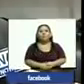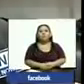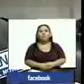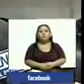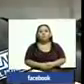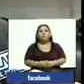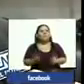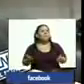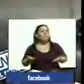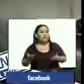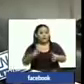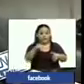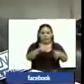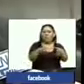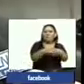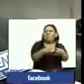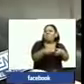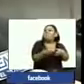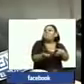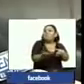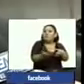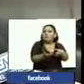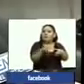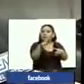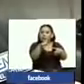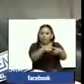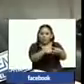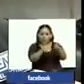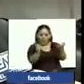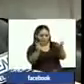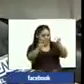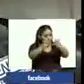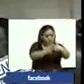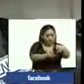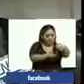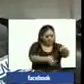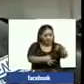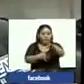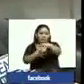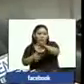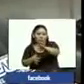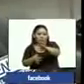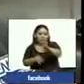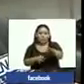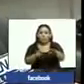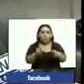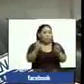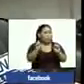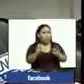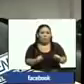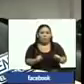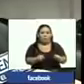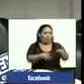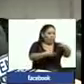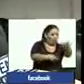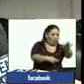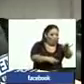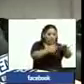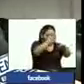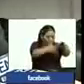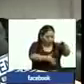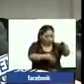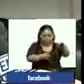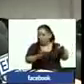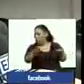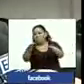Lo que va a hacer ese equipo técnico es tratar de fusionar los dos documentos, porque no podemos trabajar un documento en detrimento